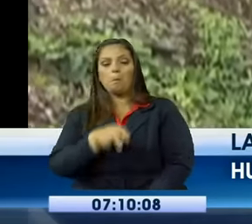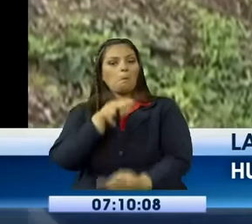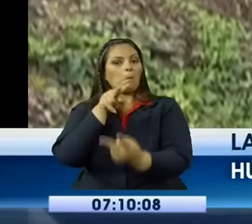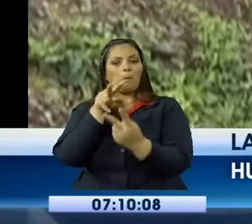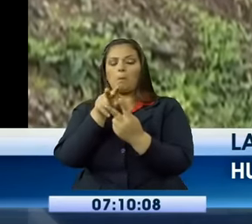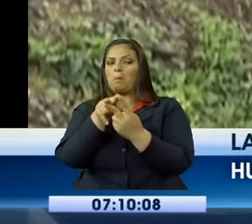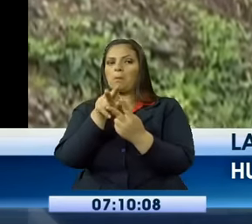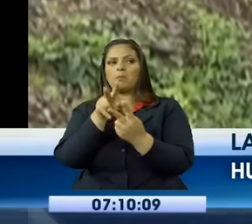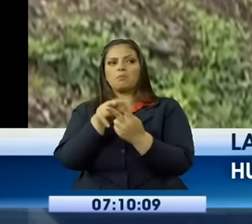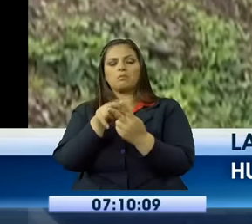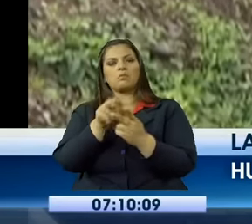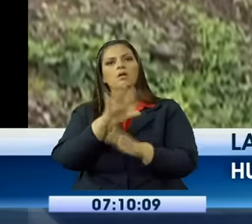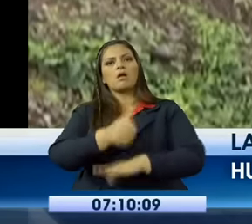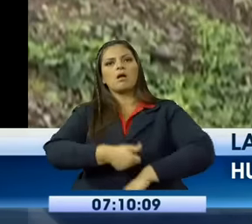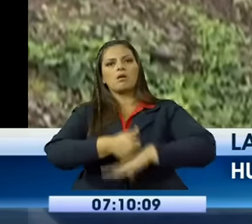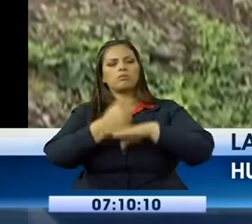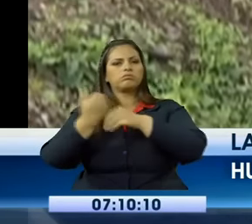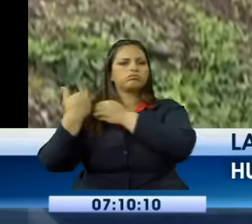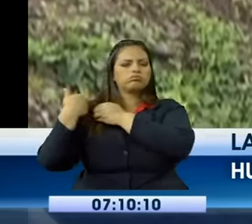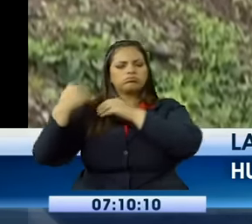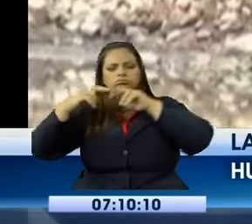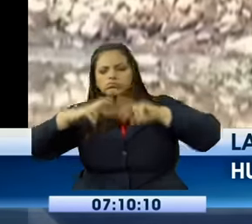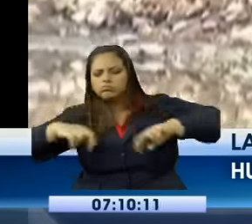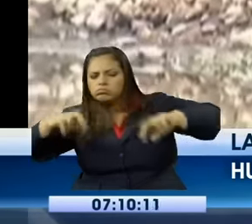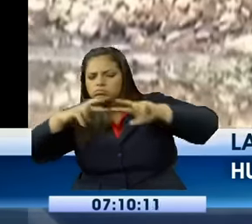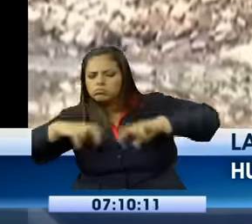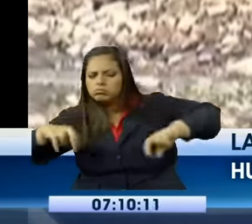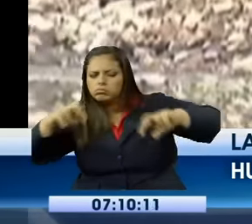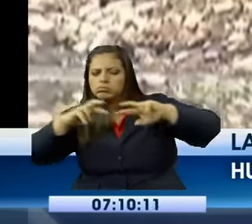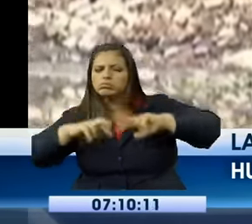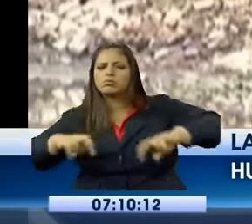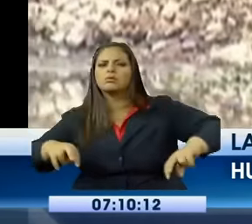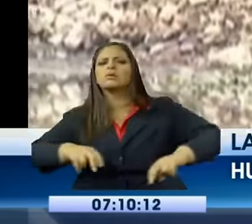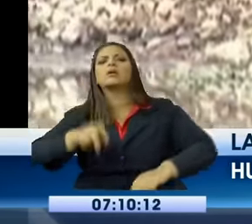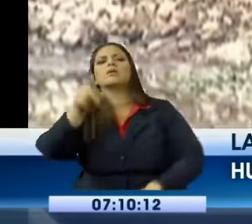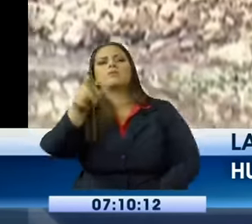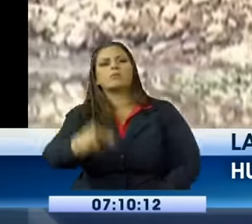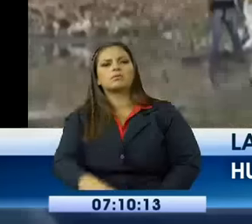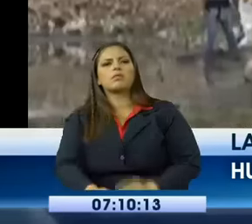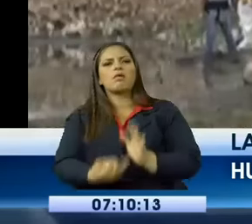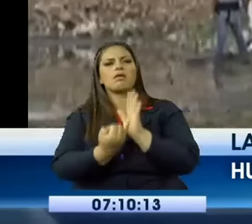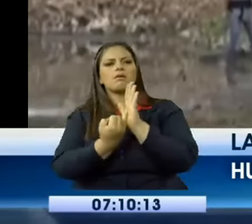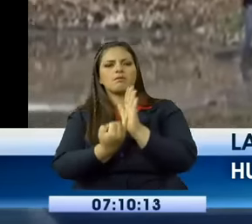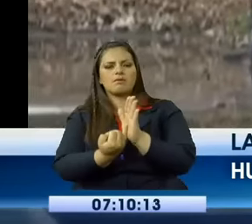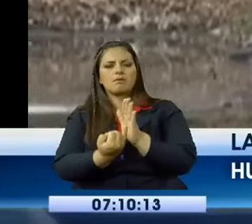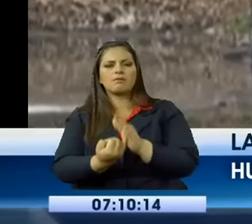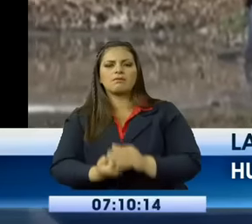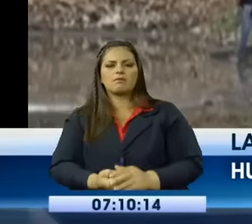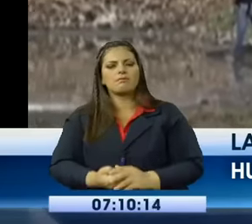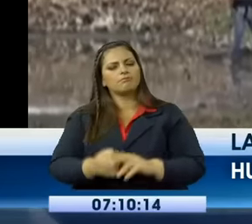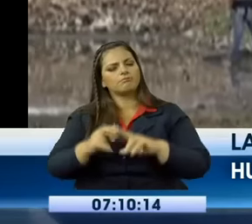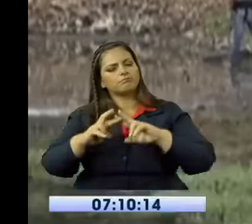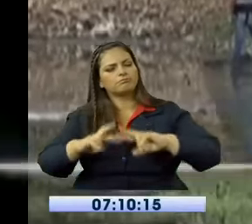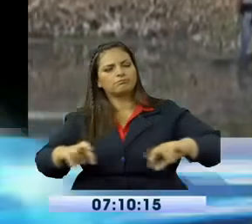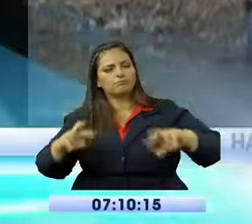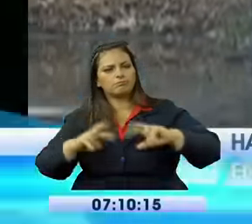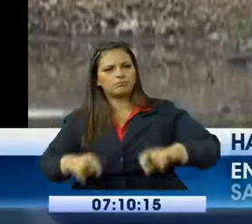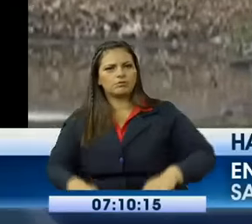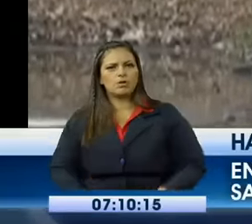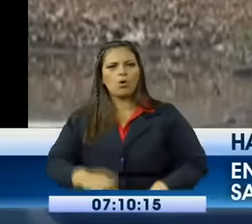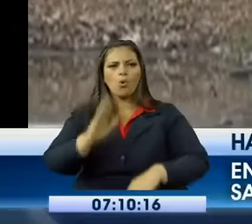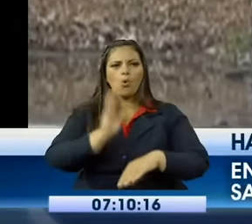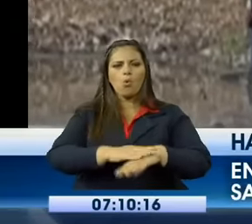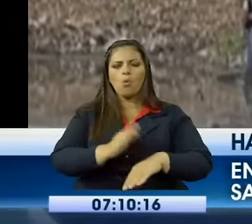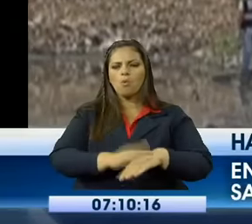espera que las investigaciones policiales permitan conocer su identidad y se determine quiénes serían los